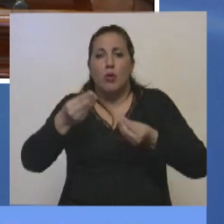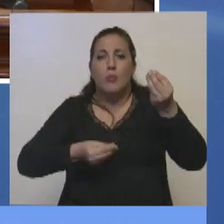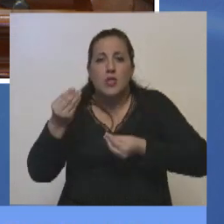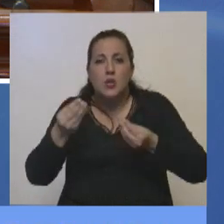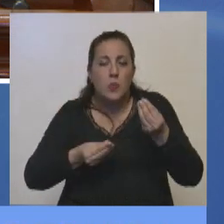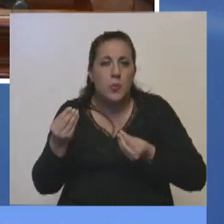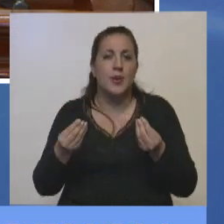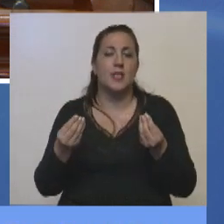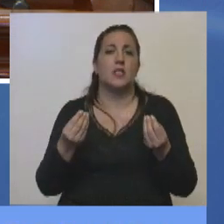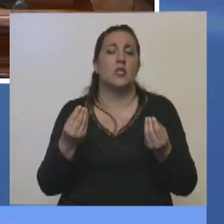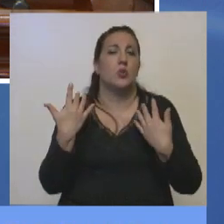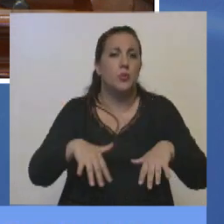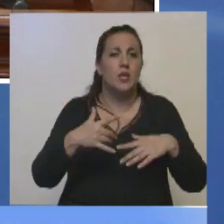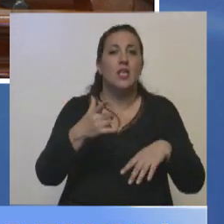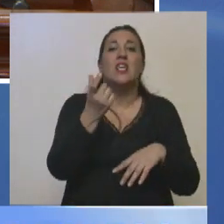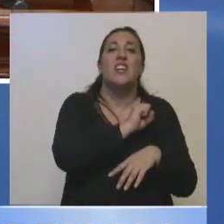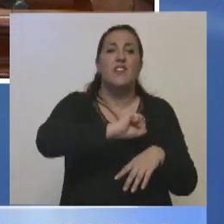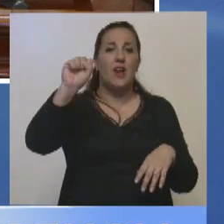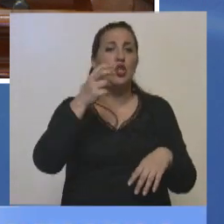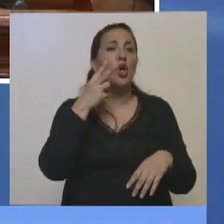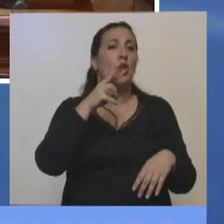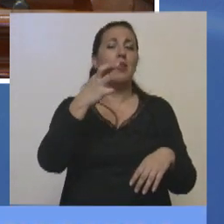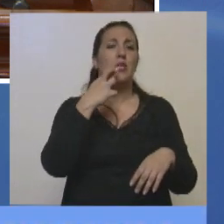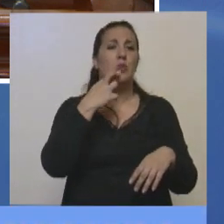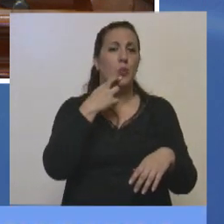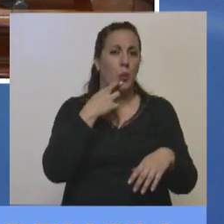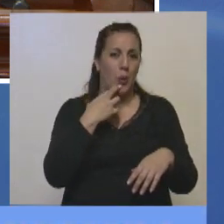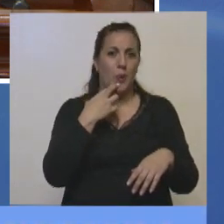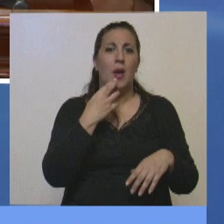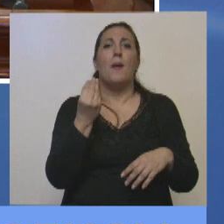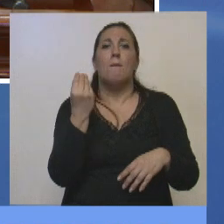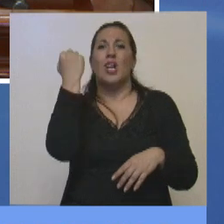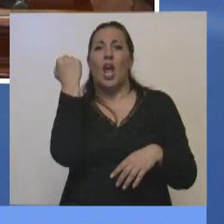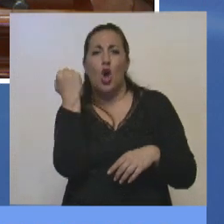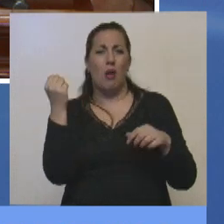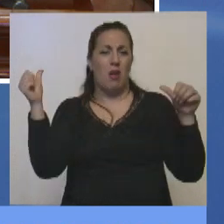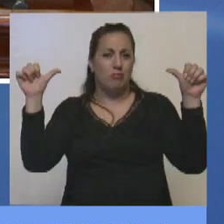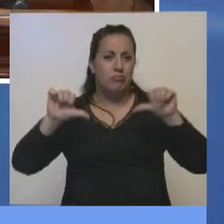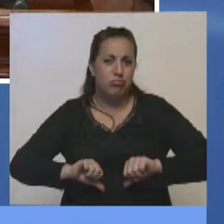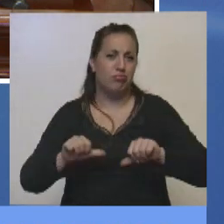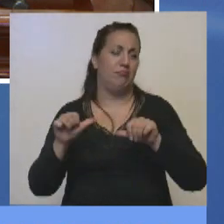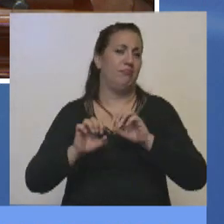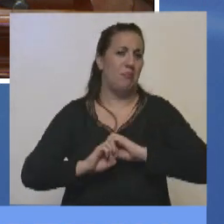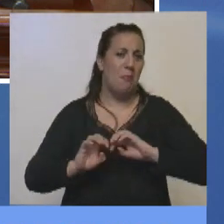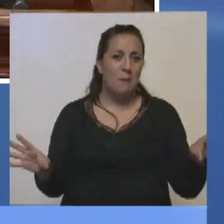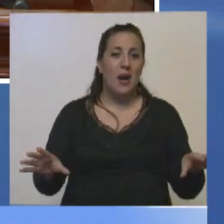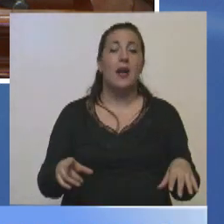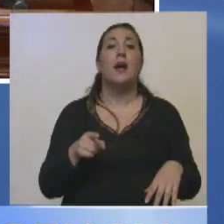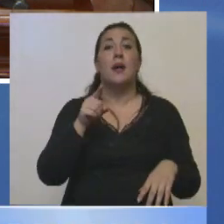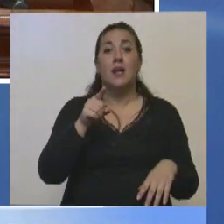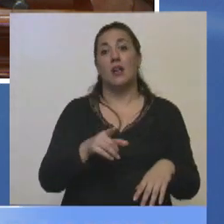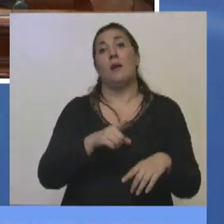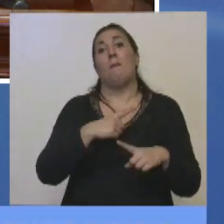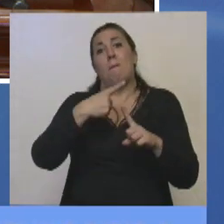dinamitado porque la inflación del 19 fue muy superior porque entramos en default por todas las cosas que ya sabemos y viene la